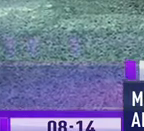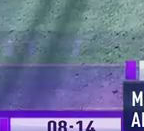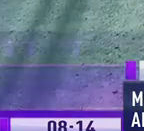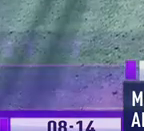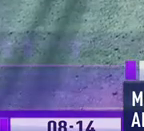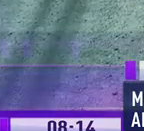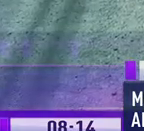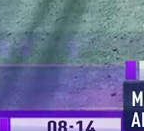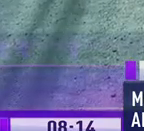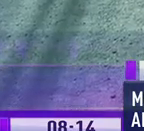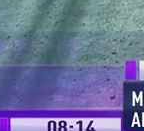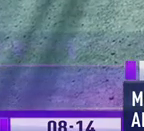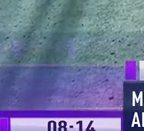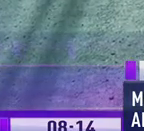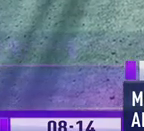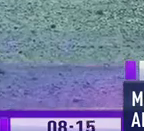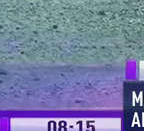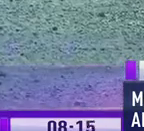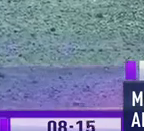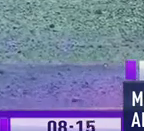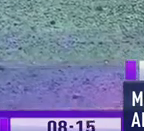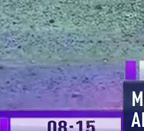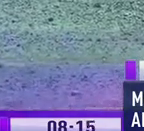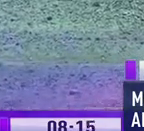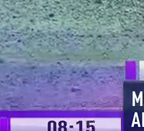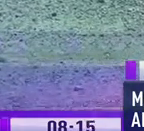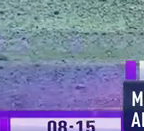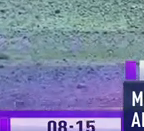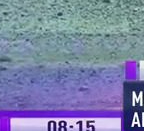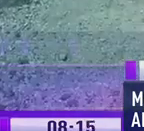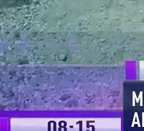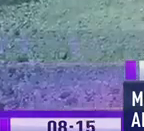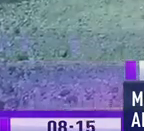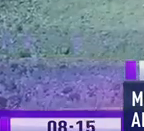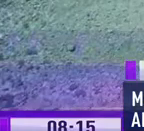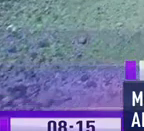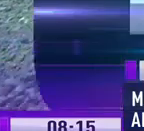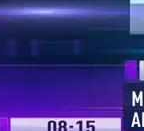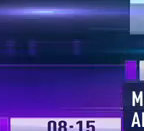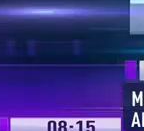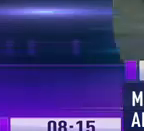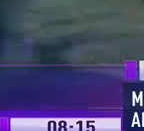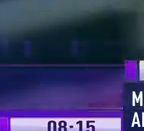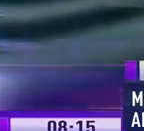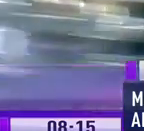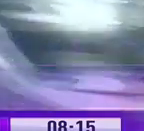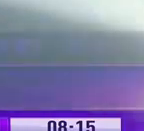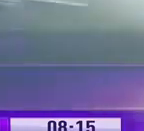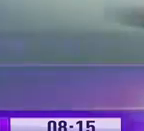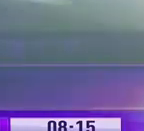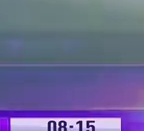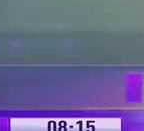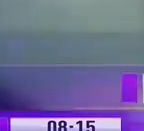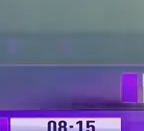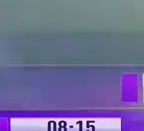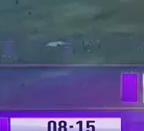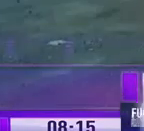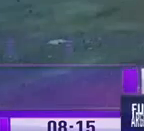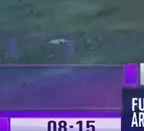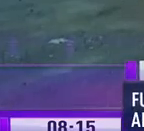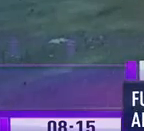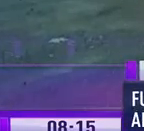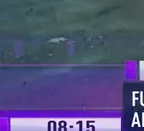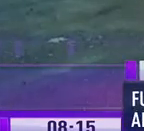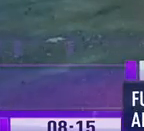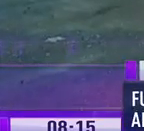favor, el Cabildo Capitalino pronto solucione el inconveniente. Mis vecinos de la Argelia por fin hicieron fiesta. Se les apareció